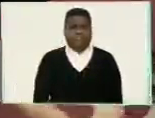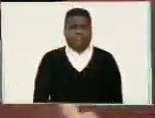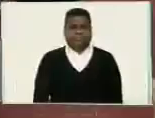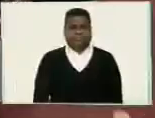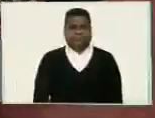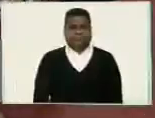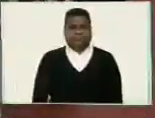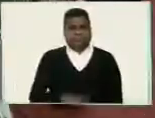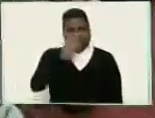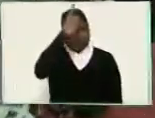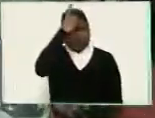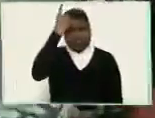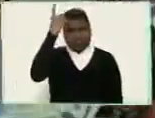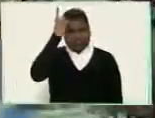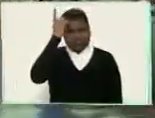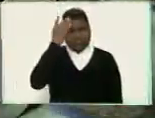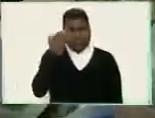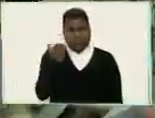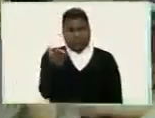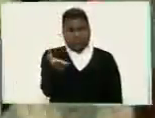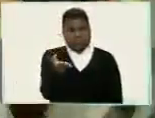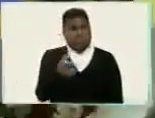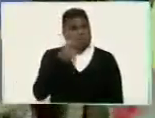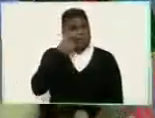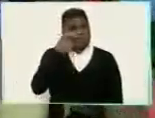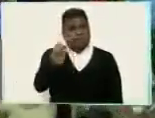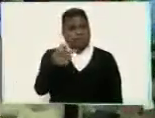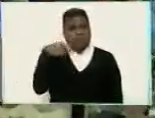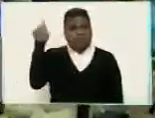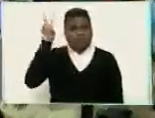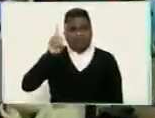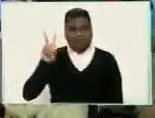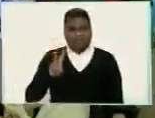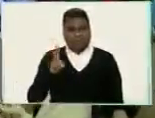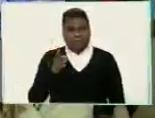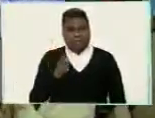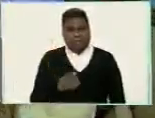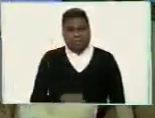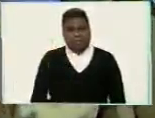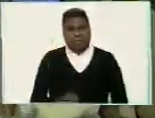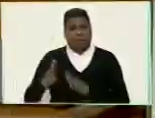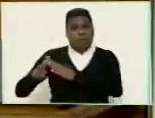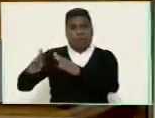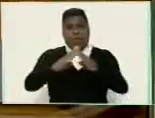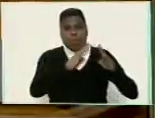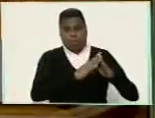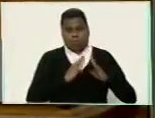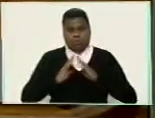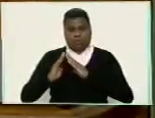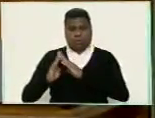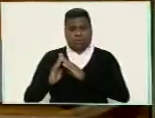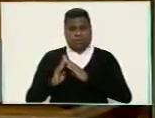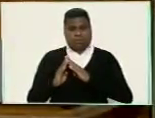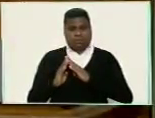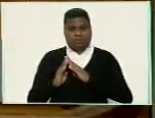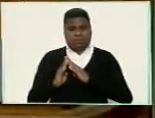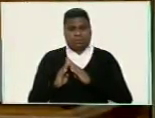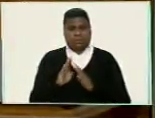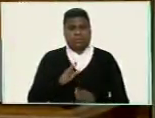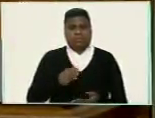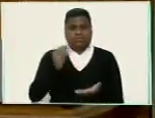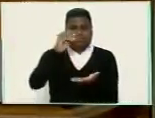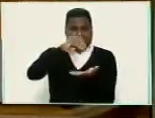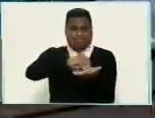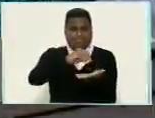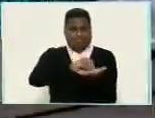Camarada Diosdado Cabello, el pueblo venezolano, las comuneras y los comuneros, ponemos en usted